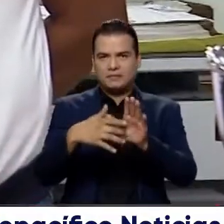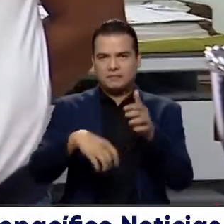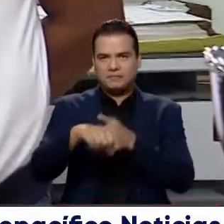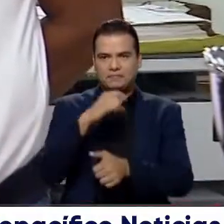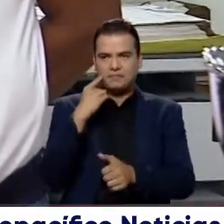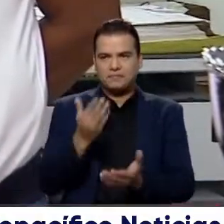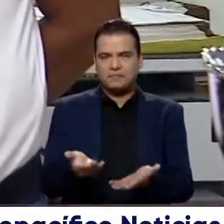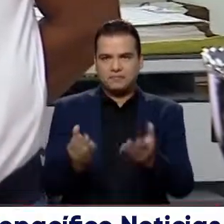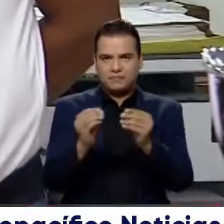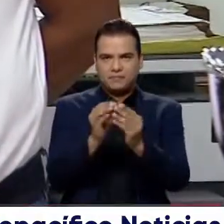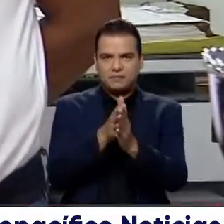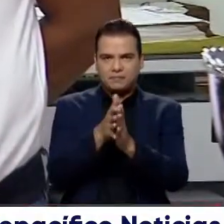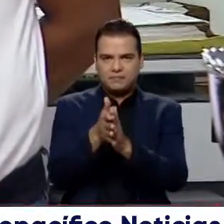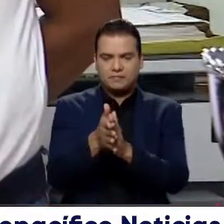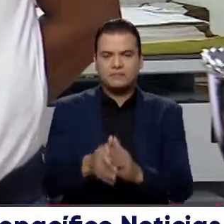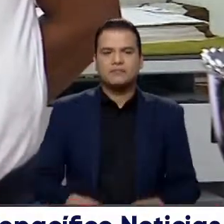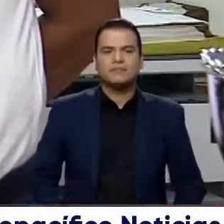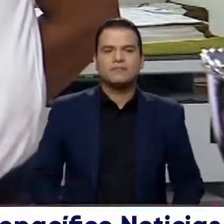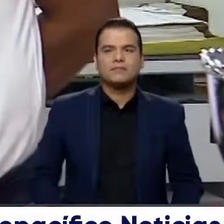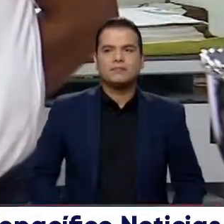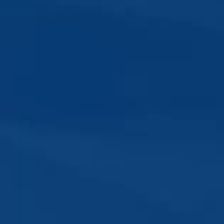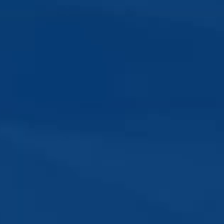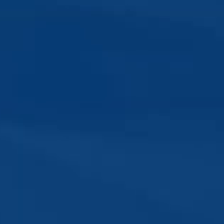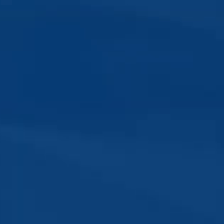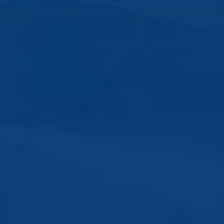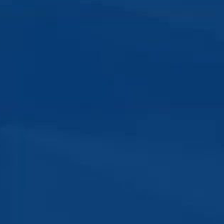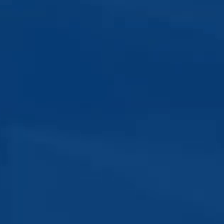continúen ustedes con más información